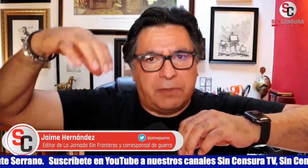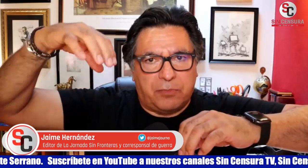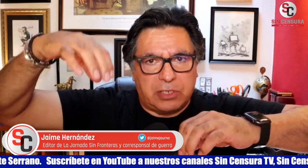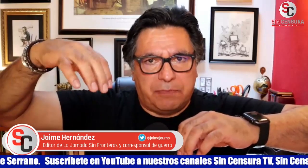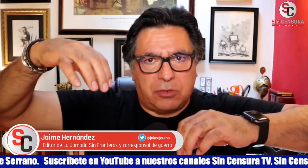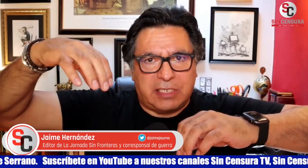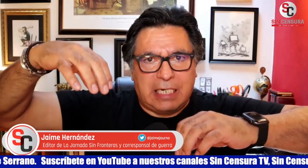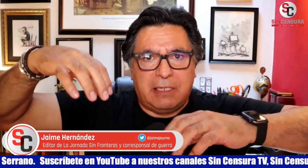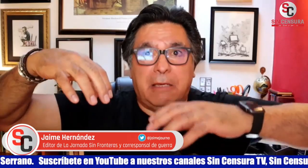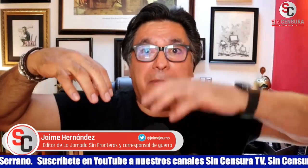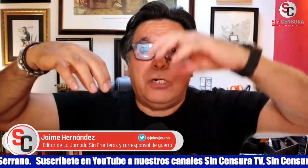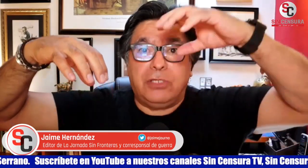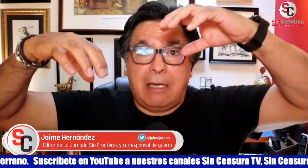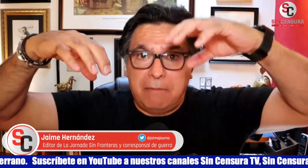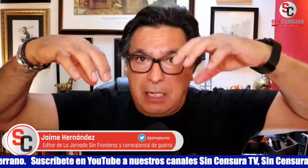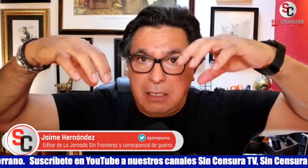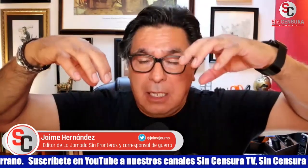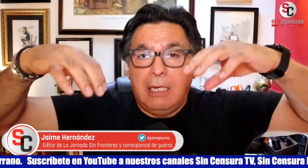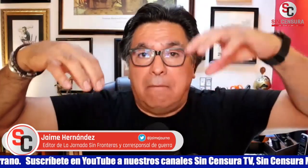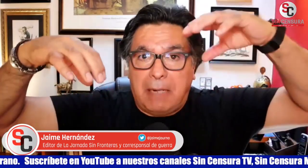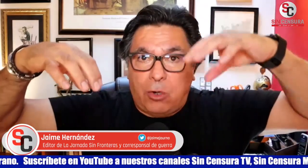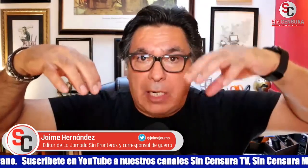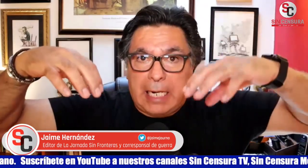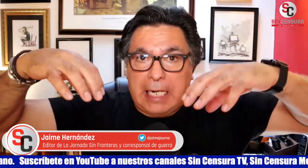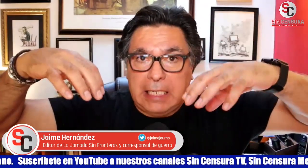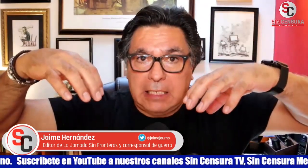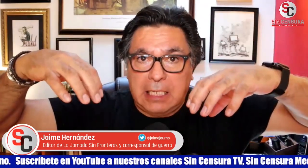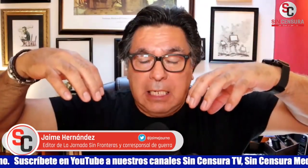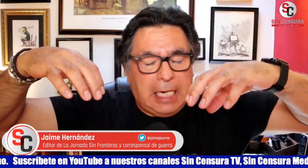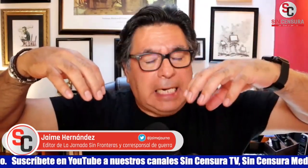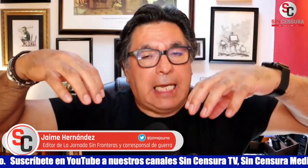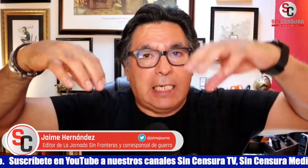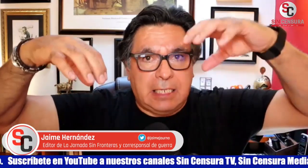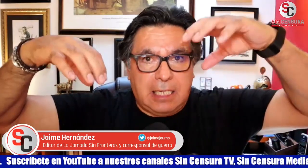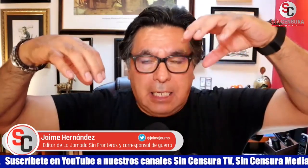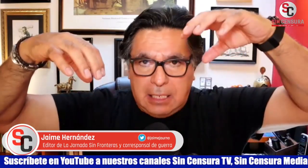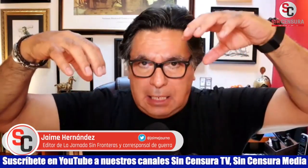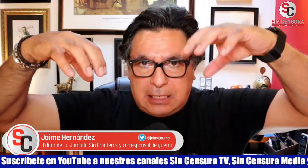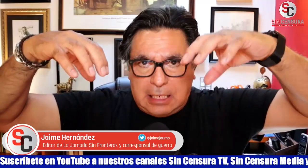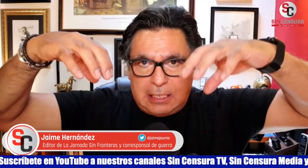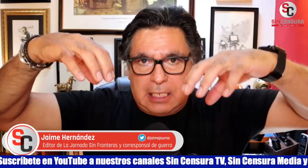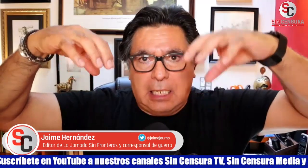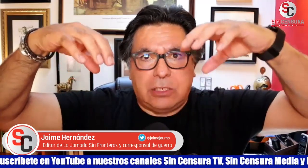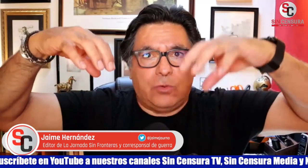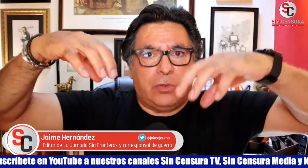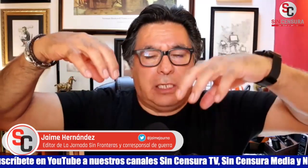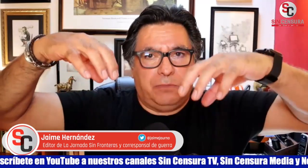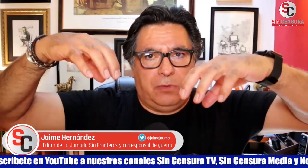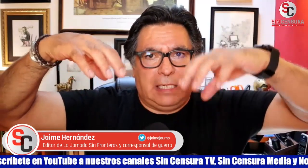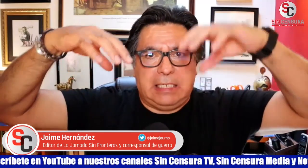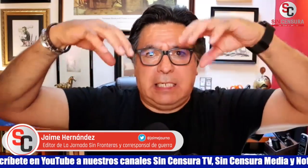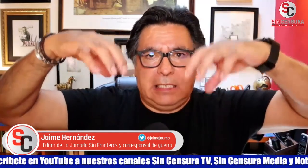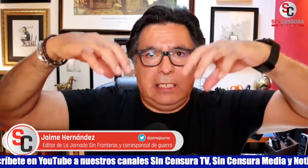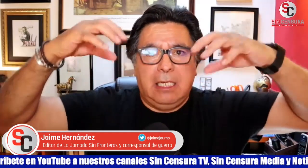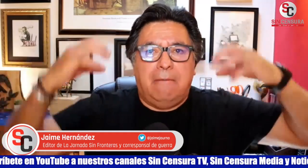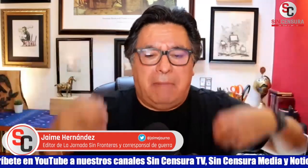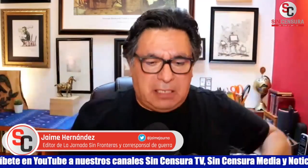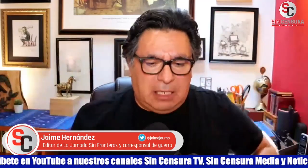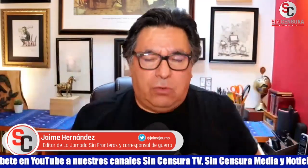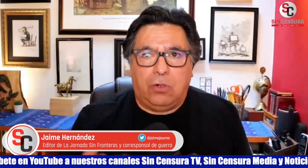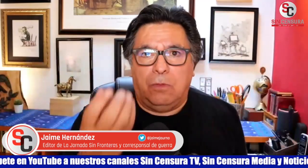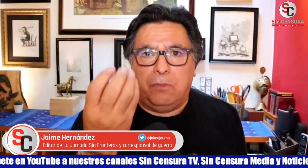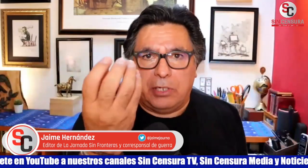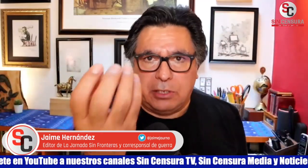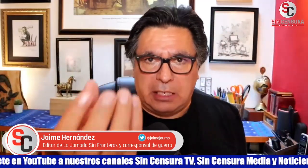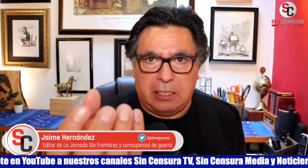incluso presupuestariamente, pero también bajo la égide de la Secretaría de Seguridad Pública. Es decir, va a